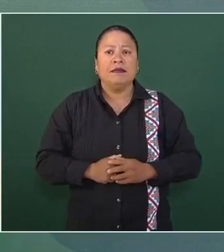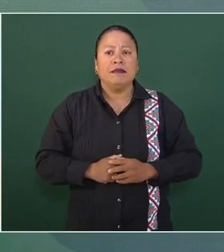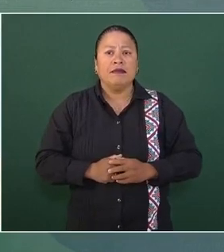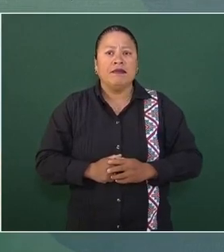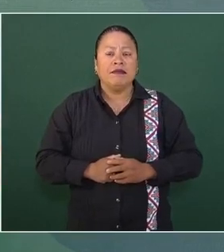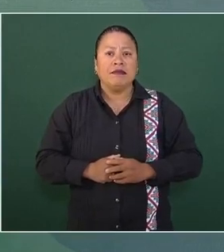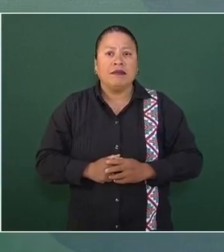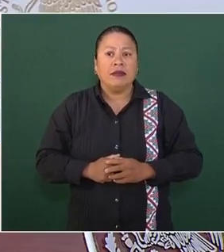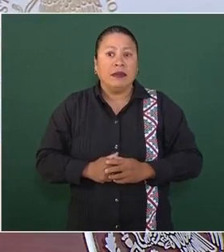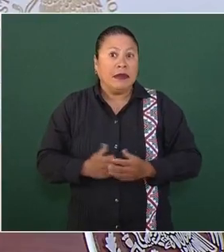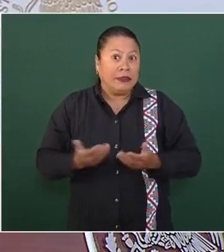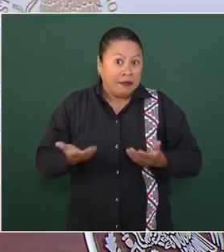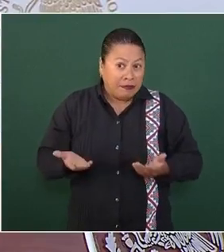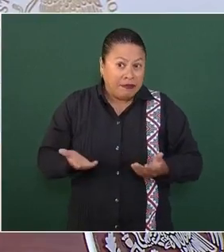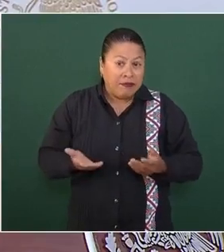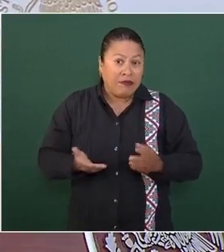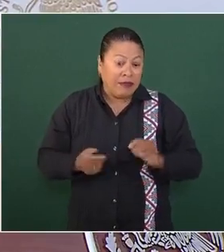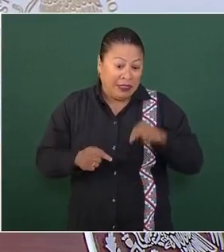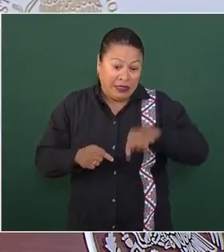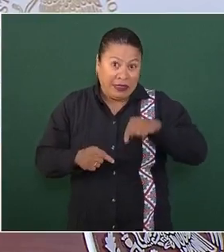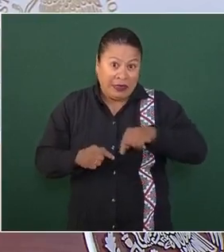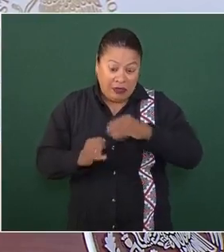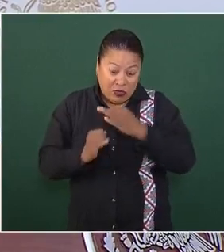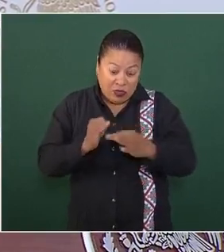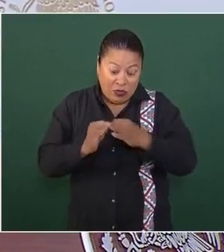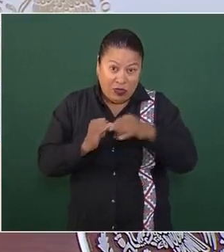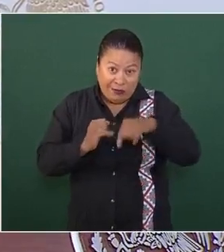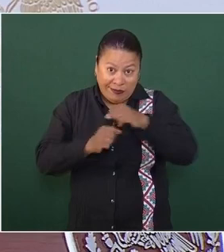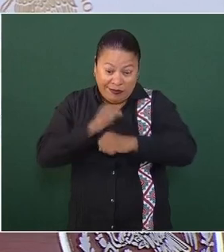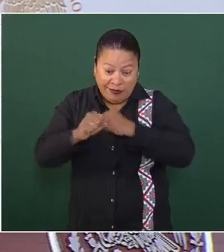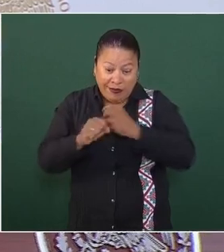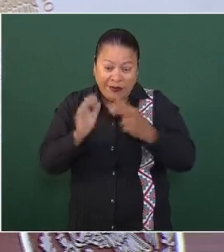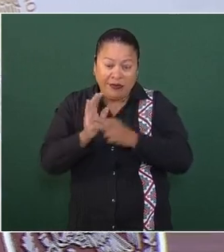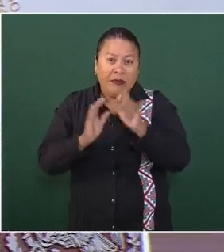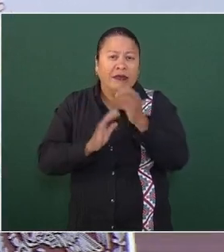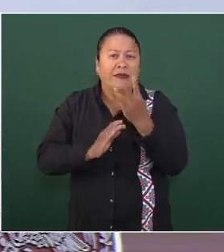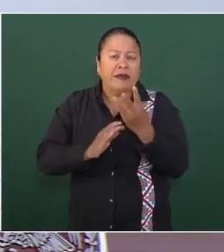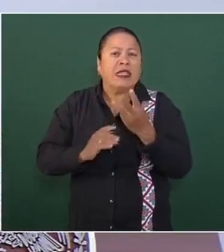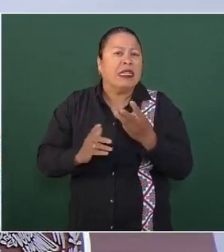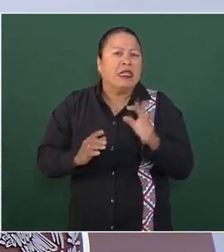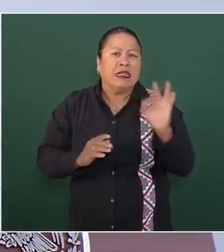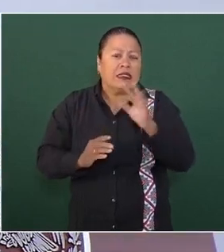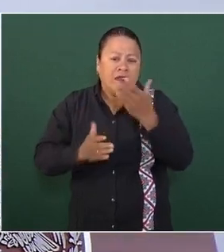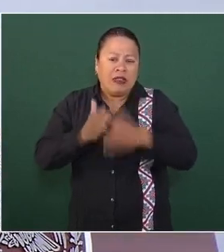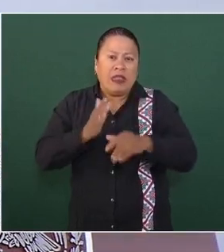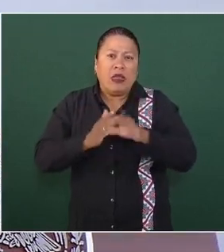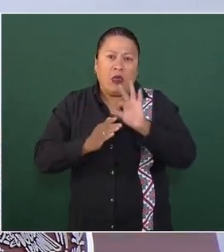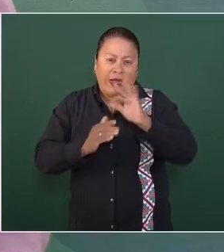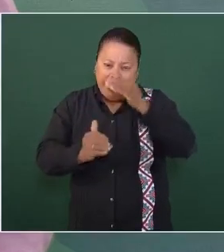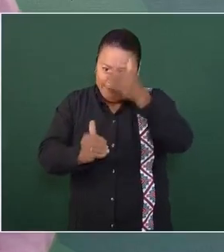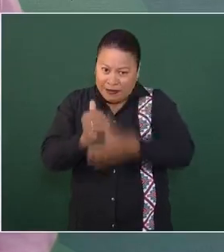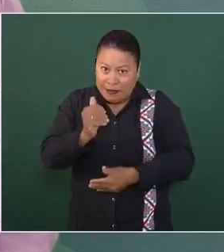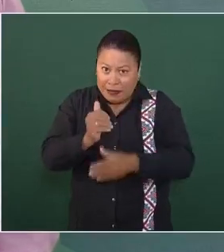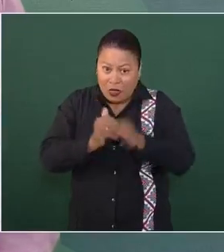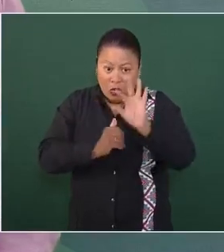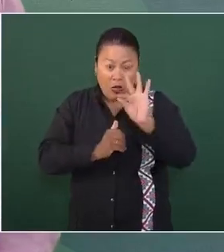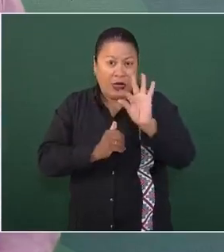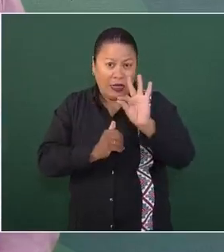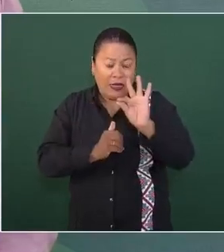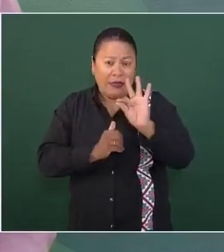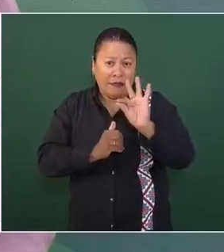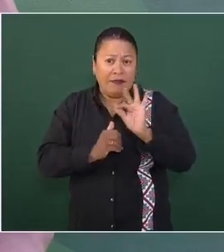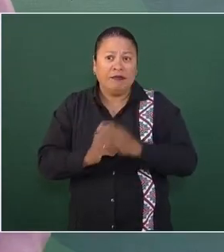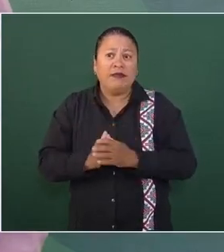vamos a finales de este año ya a terminar más de 40 se